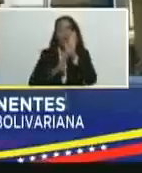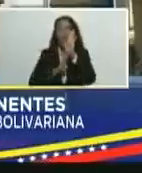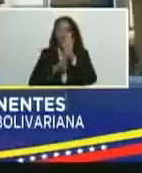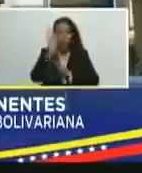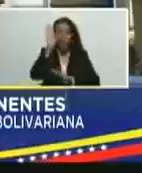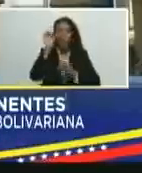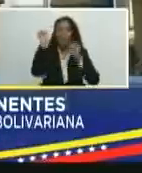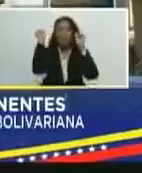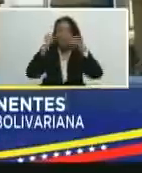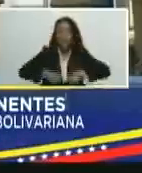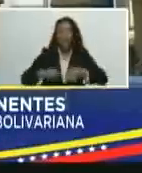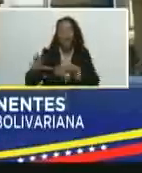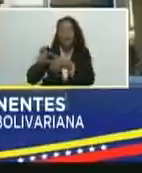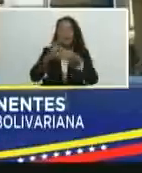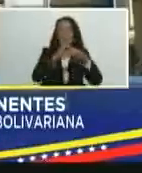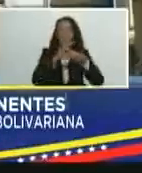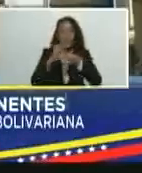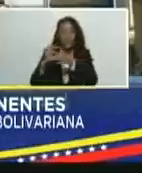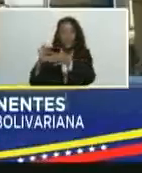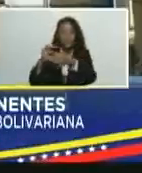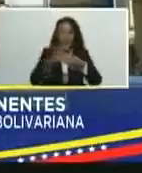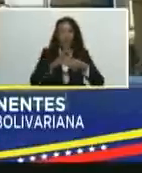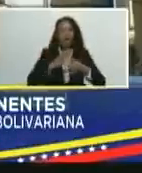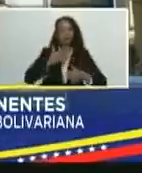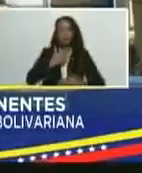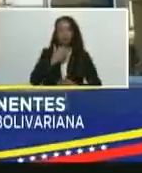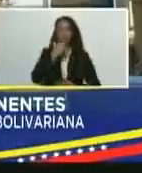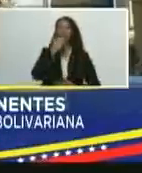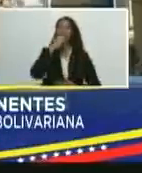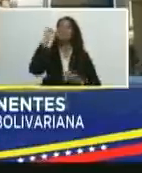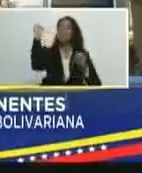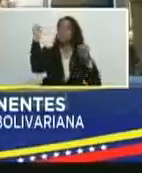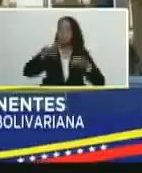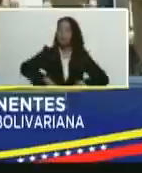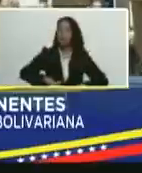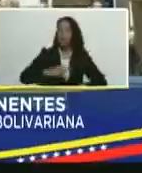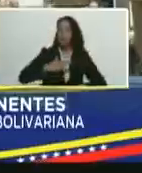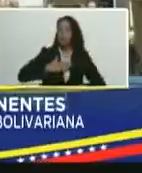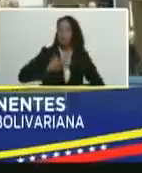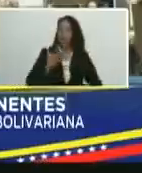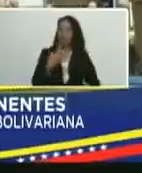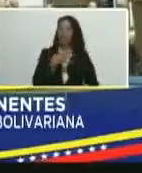Juntos, unidos, somos capaces de todo.